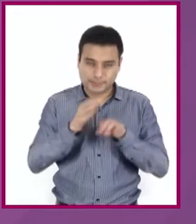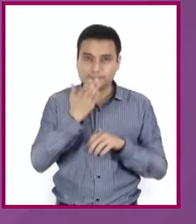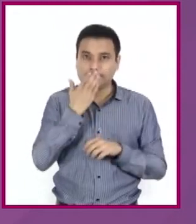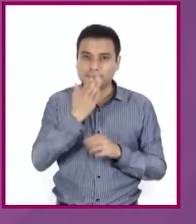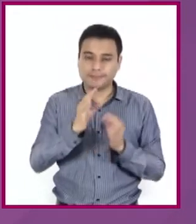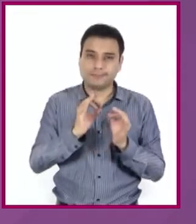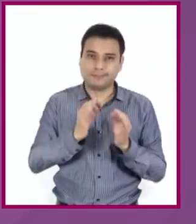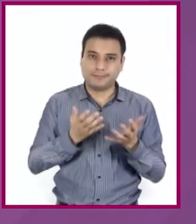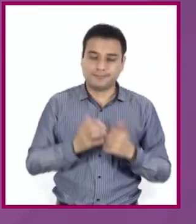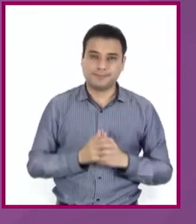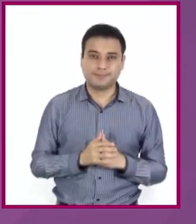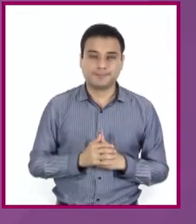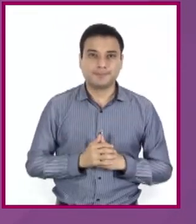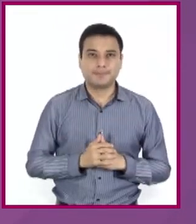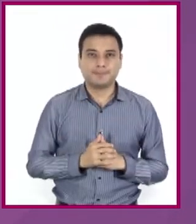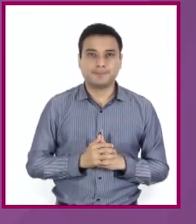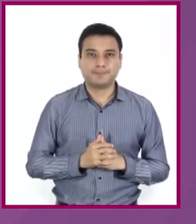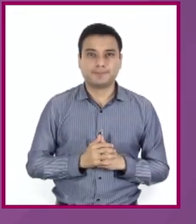en un transformador.